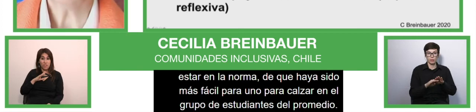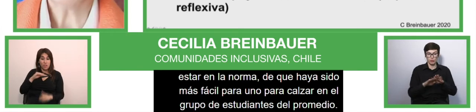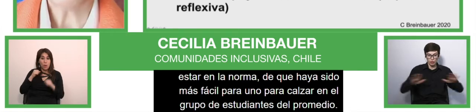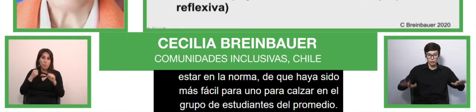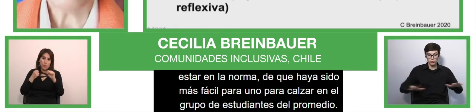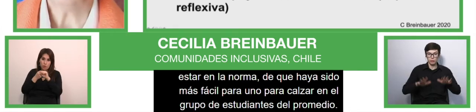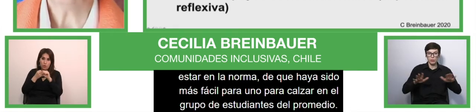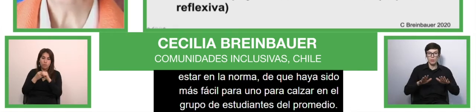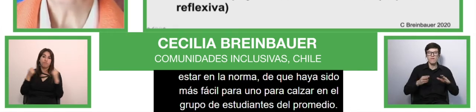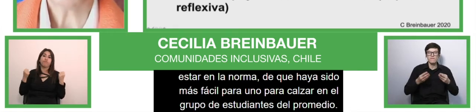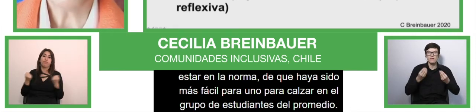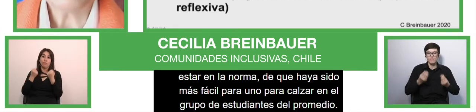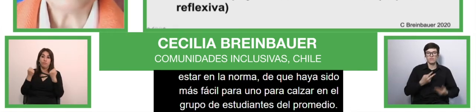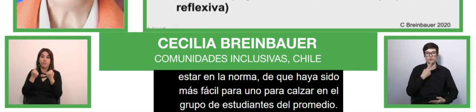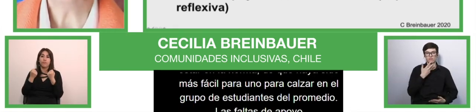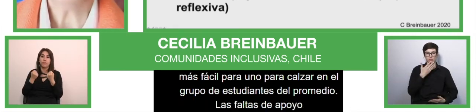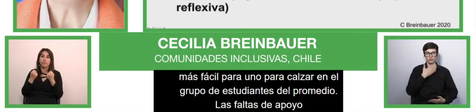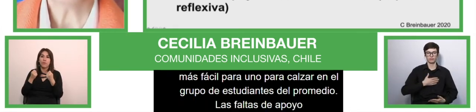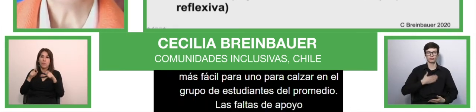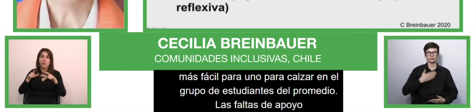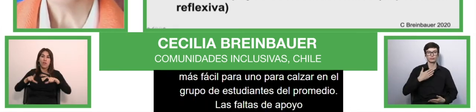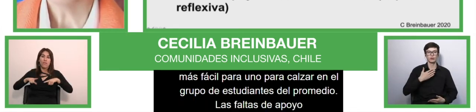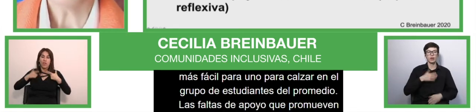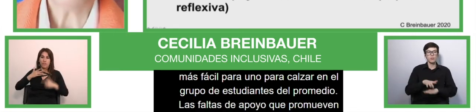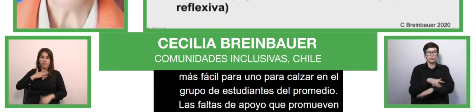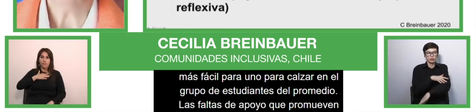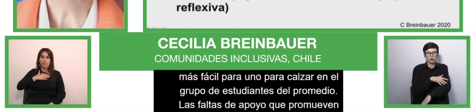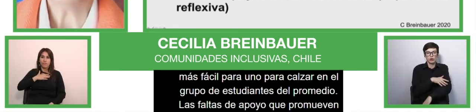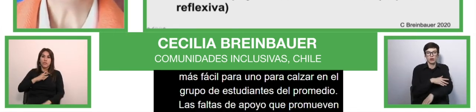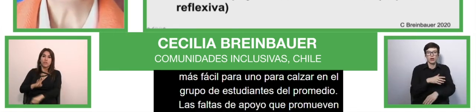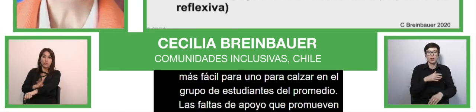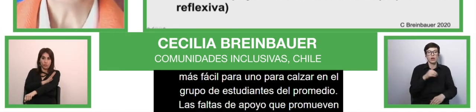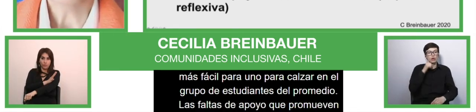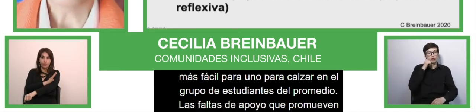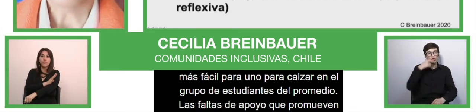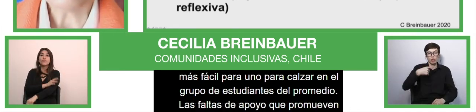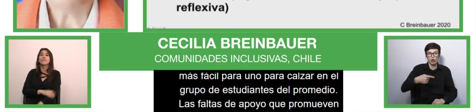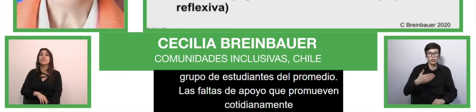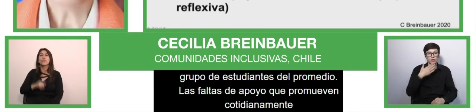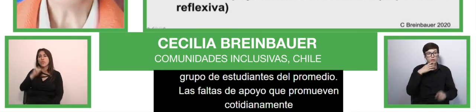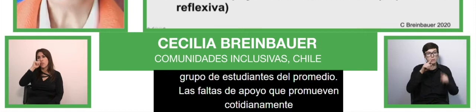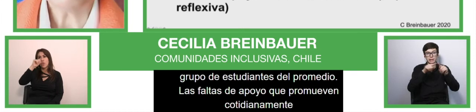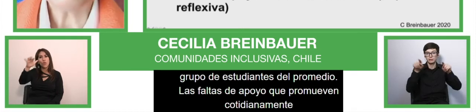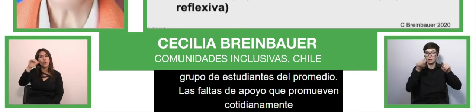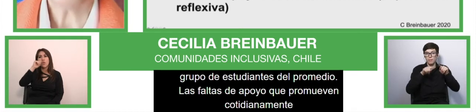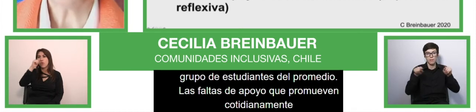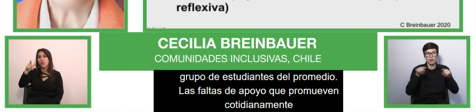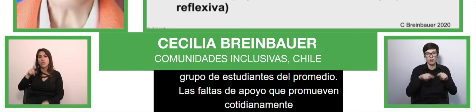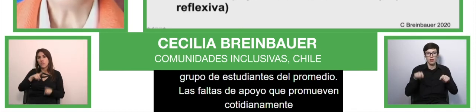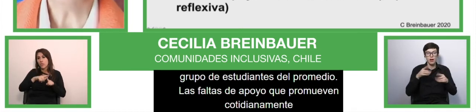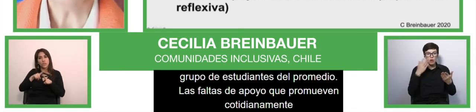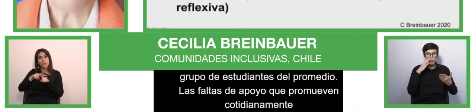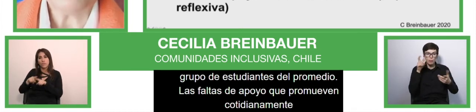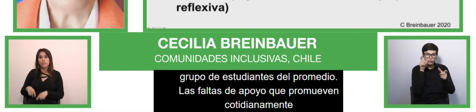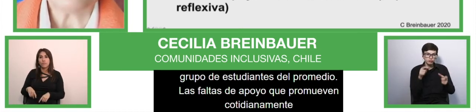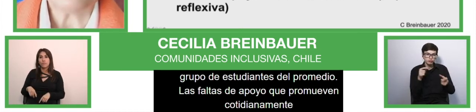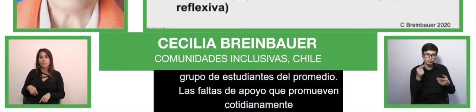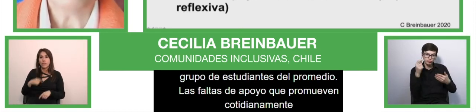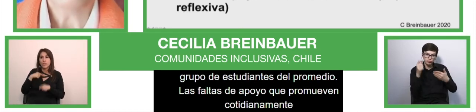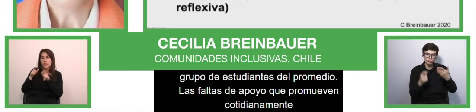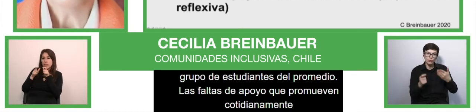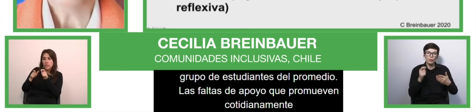socio emocional cotidianamente semanalmente a través de supervisión reflexiva